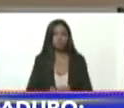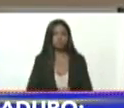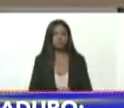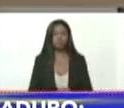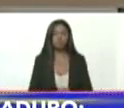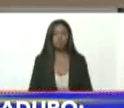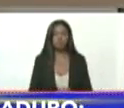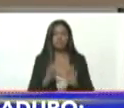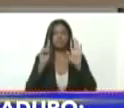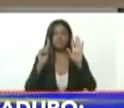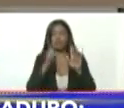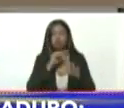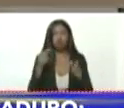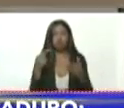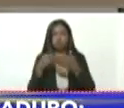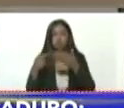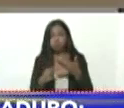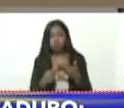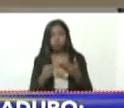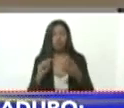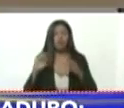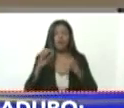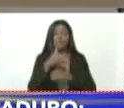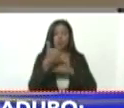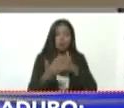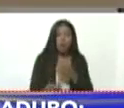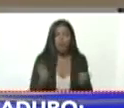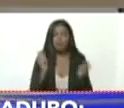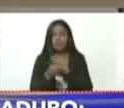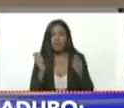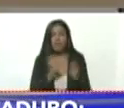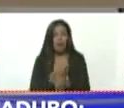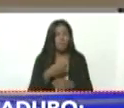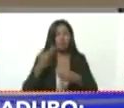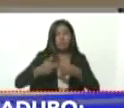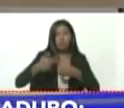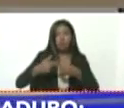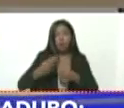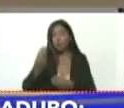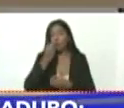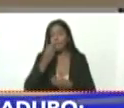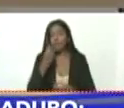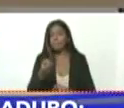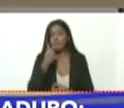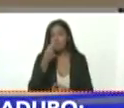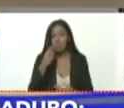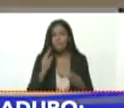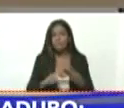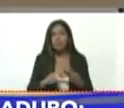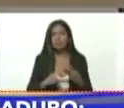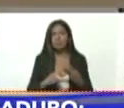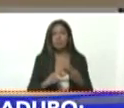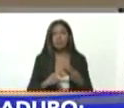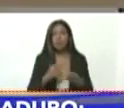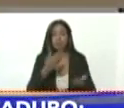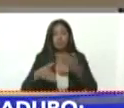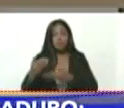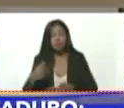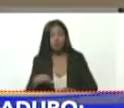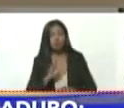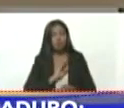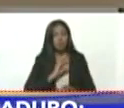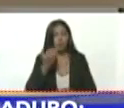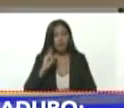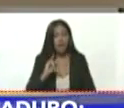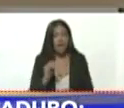Seis, proponemos se instrumente el programa de intercambio de petróleo por alimentos, medicamentos e insumos para servicios básicos